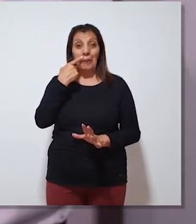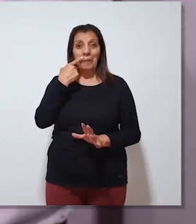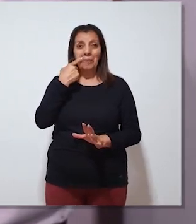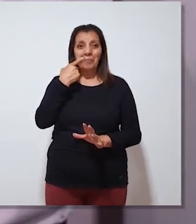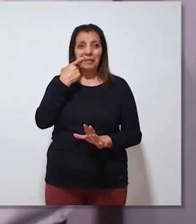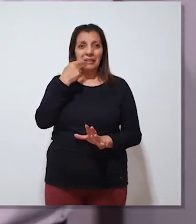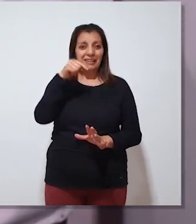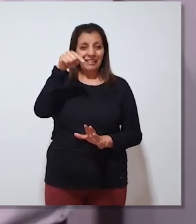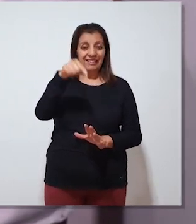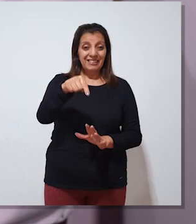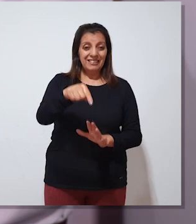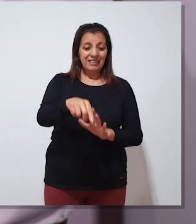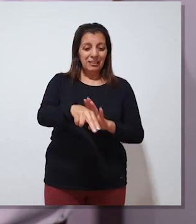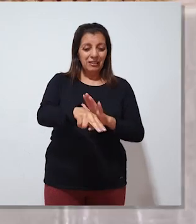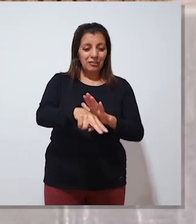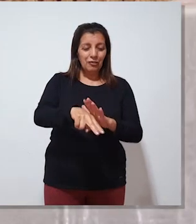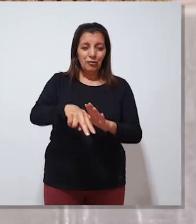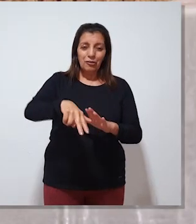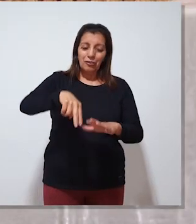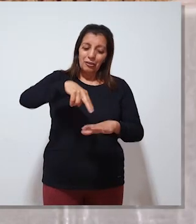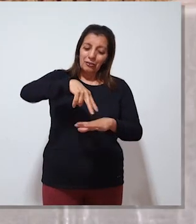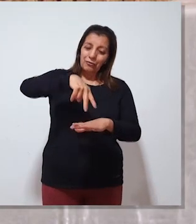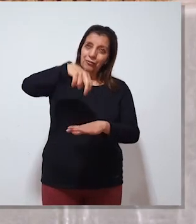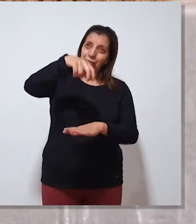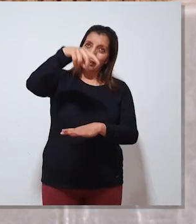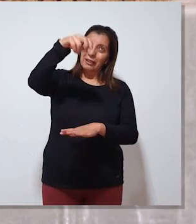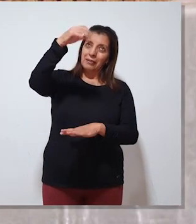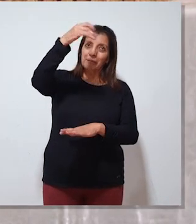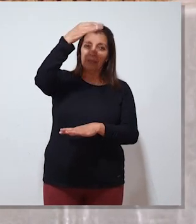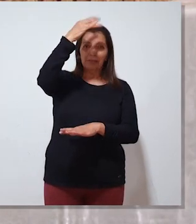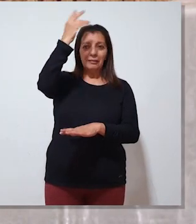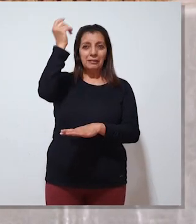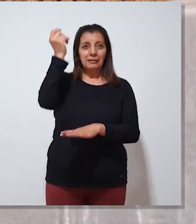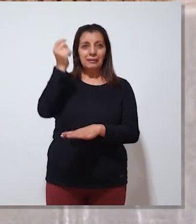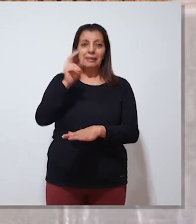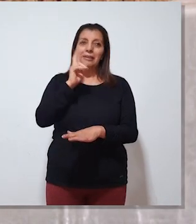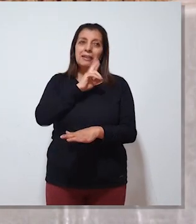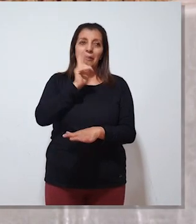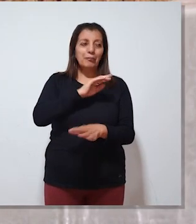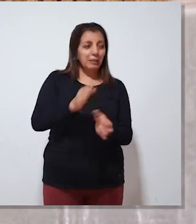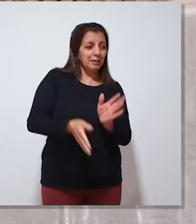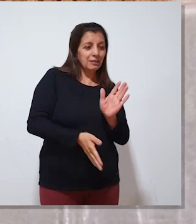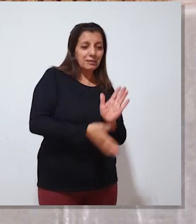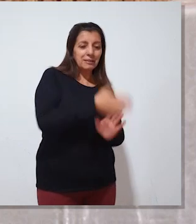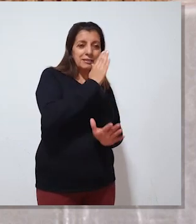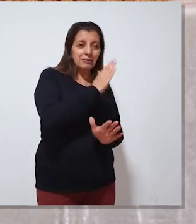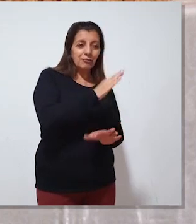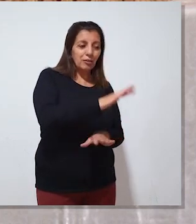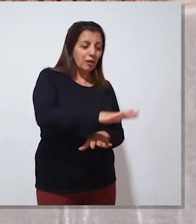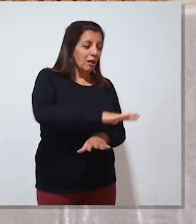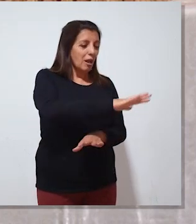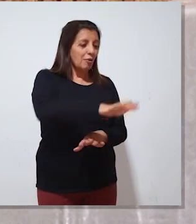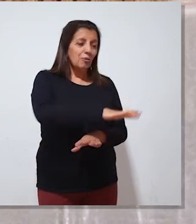Dios y hasta su trono, y la mujer huyó al desierto, donde Dios le había preparado un